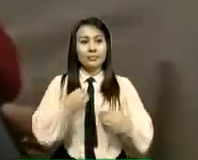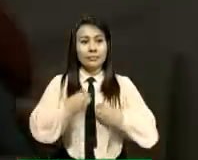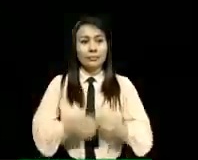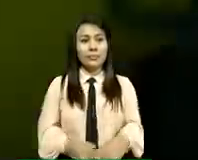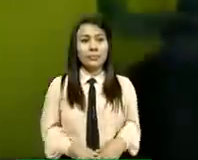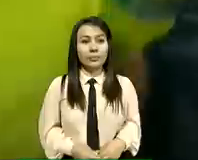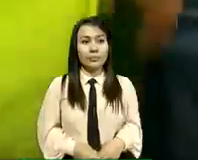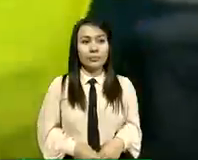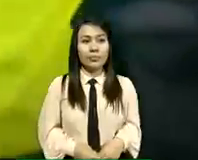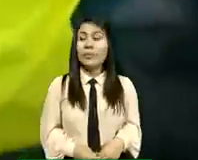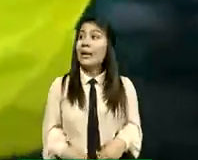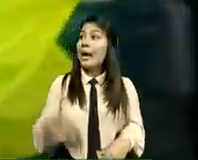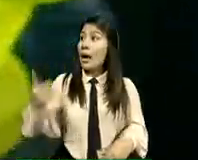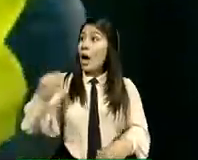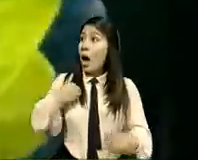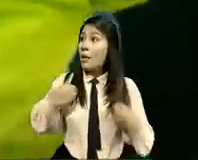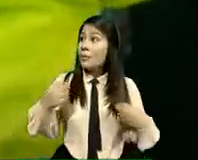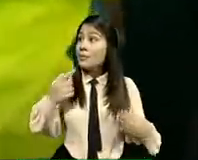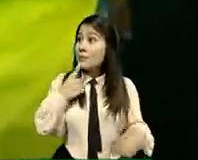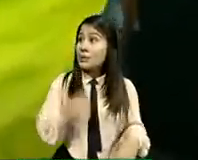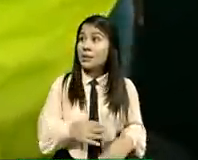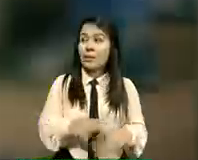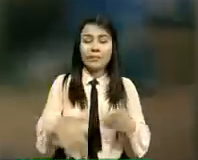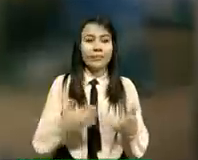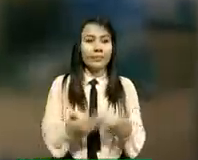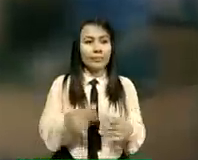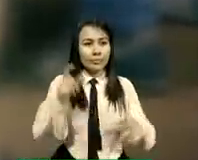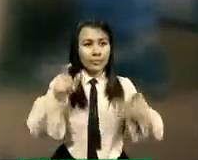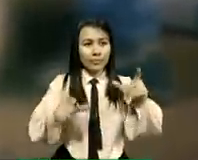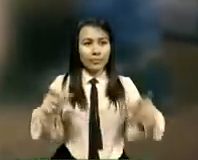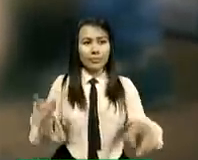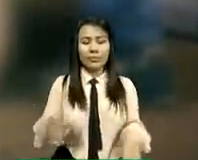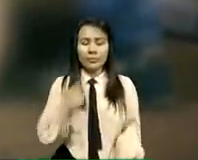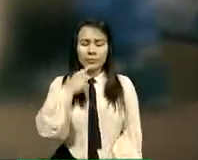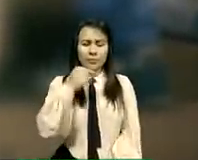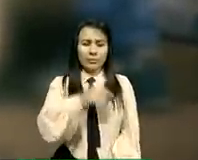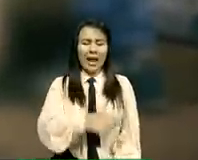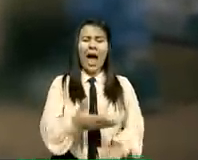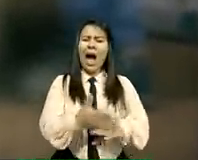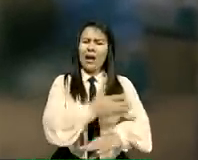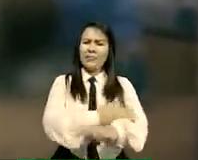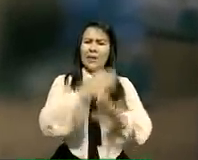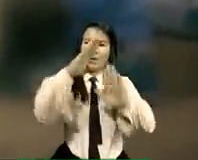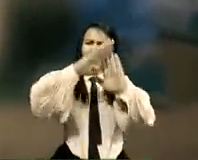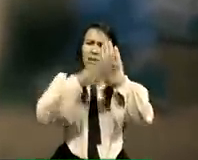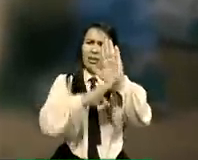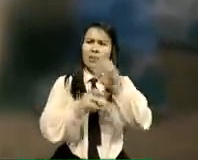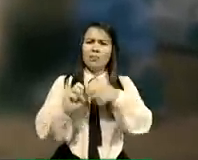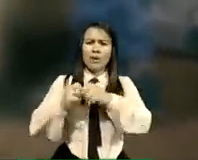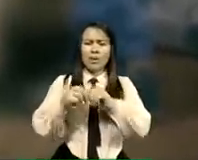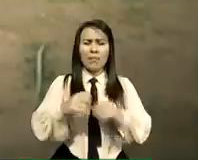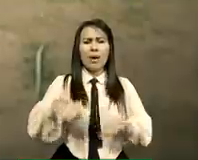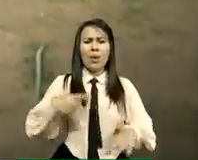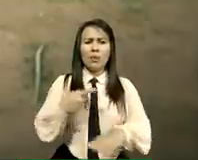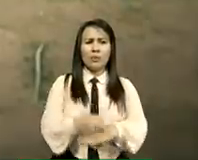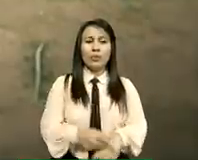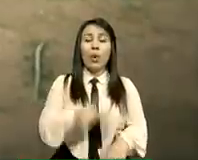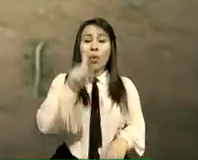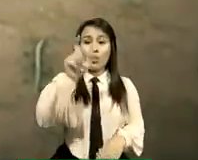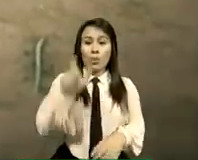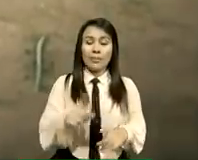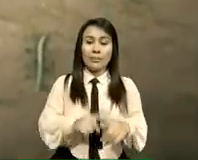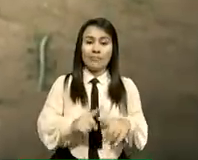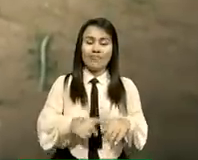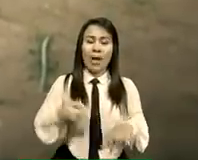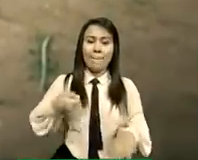Daule. Según información de las autoridades, el occiso tenía varios procesos judiciales en su contra, entre ellos uno por